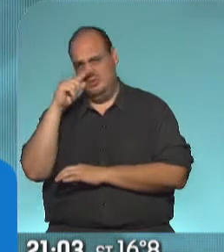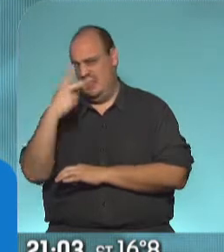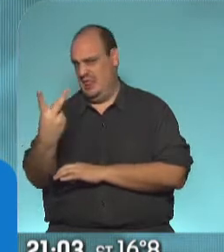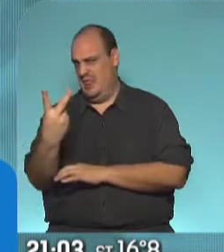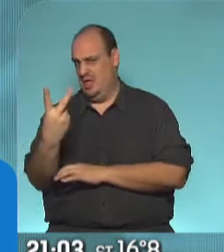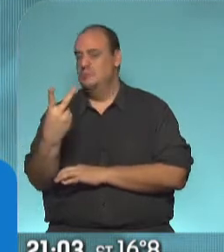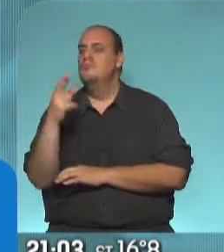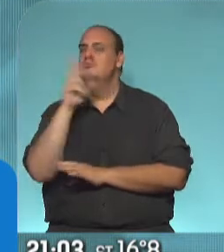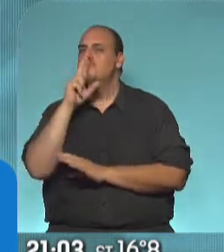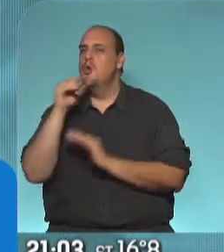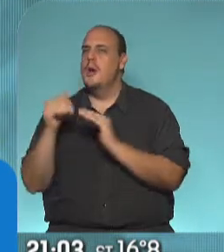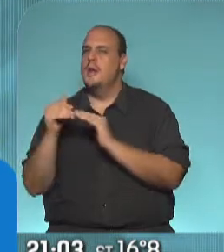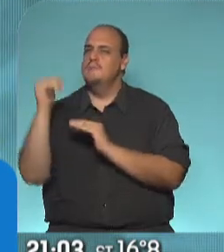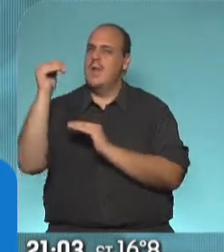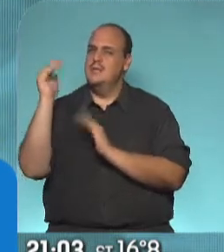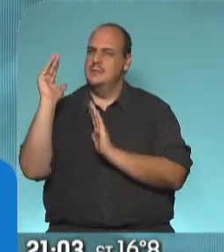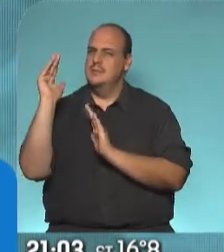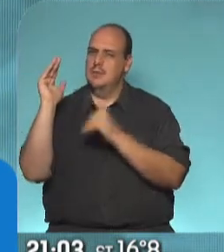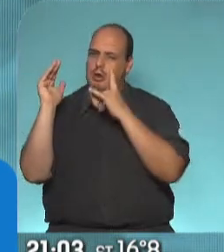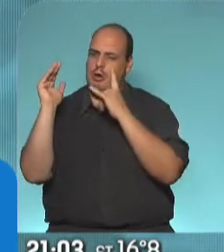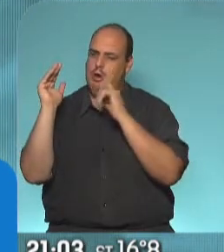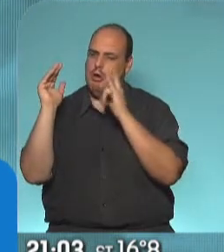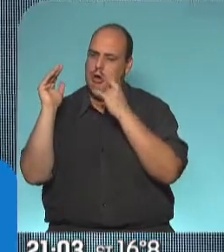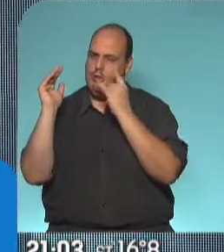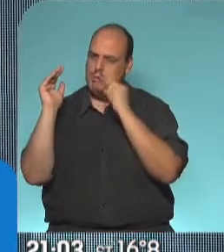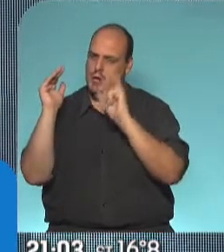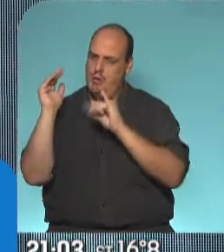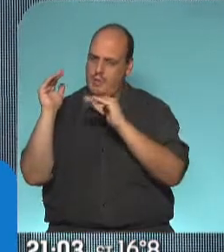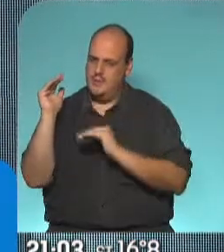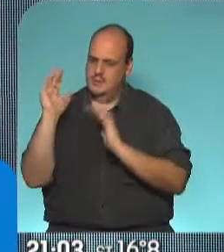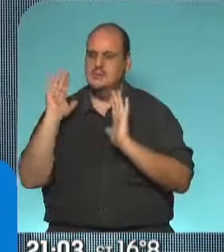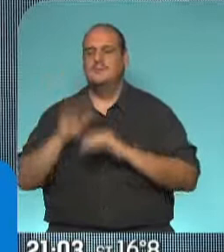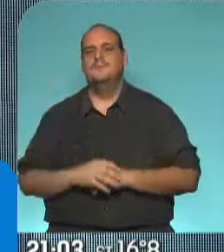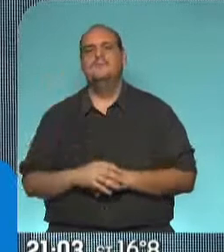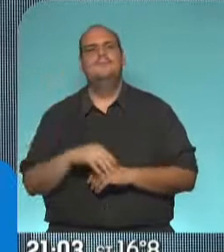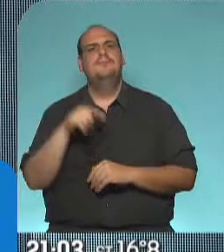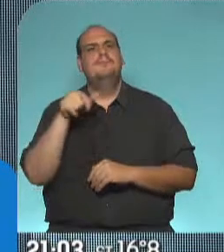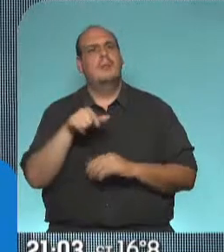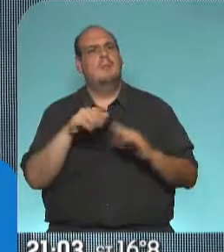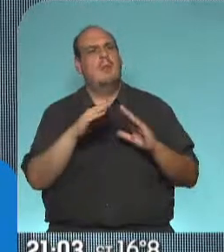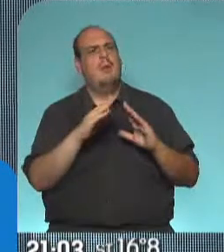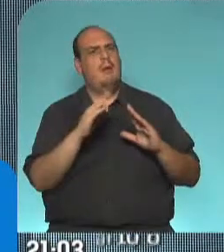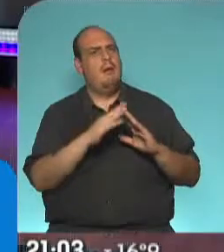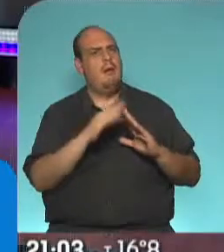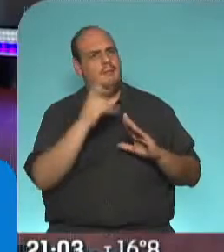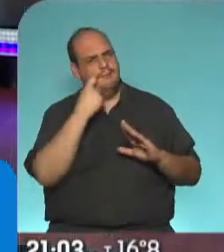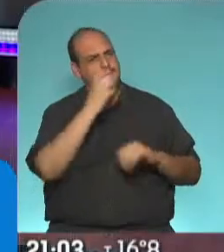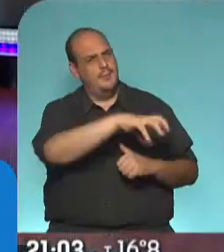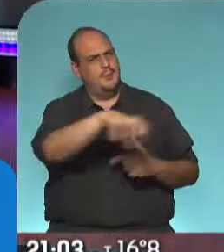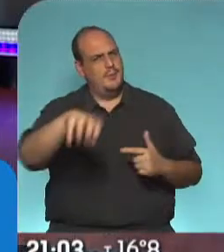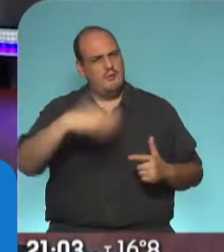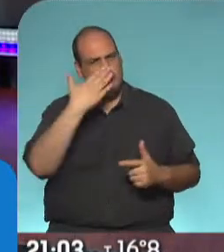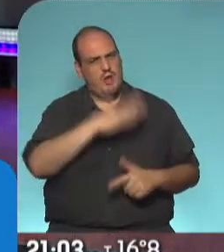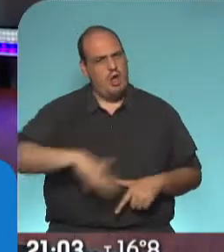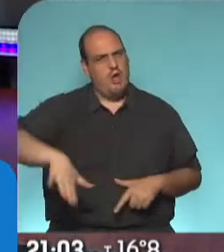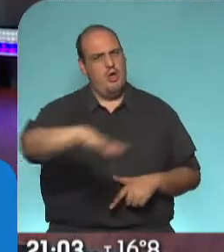las mujeres un poquitito más grandes que los varones. Le hago una pregunta a propósito de la cantidad de geriátricos que tiene Flores. ¿Eso quiere decir